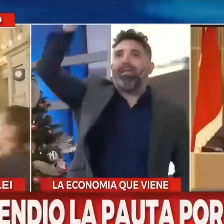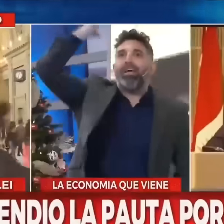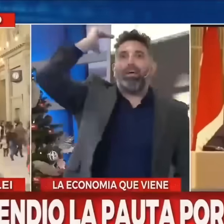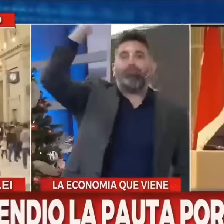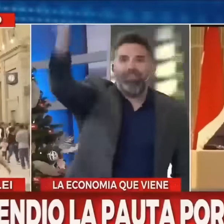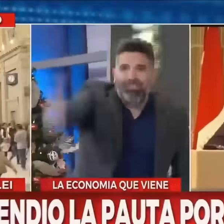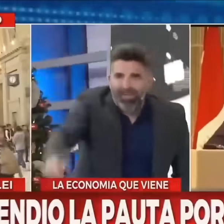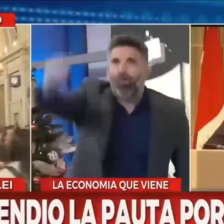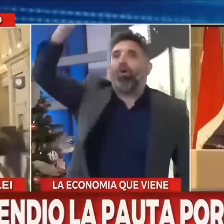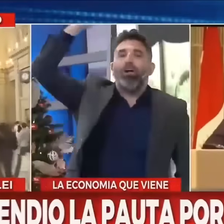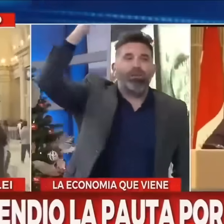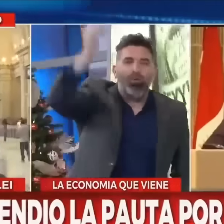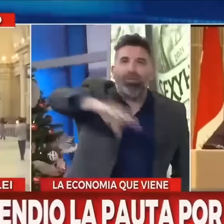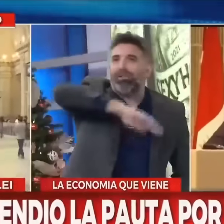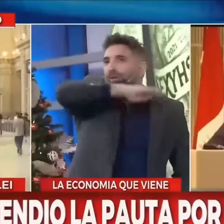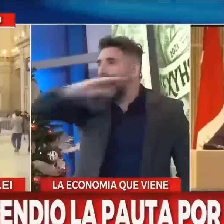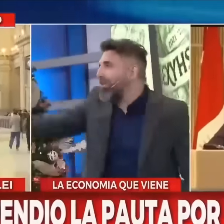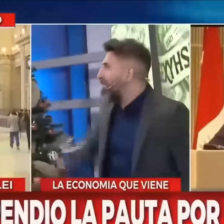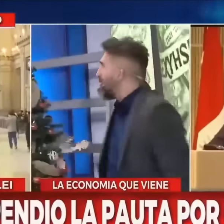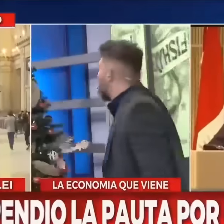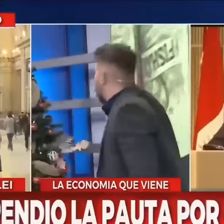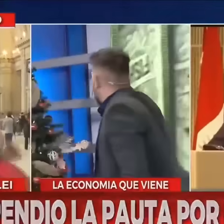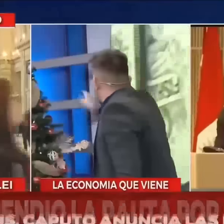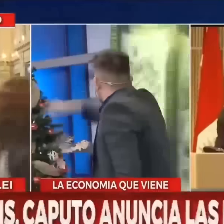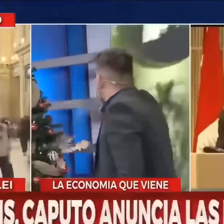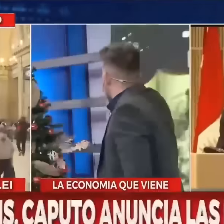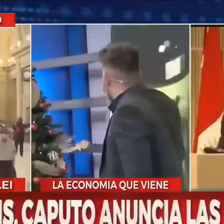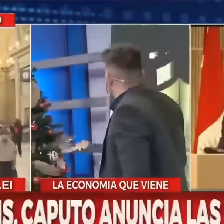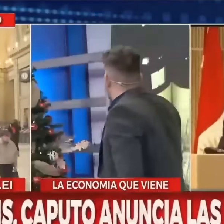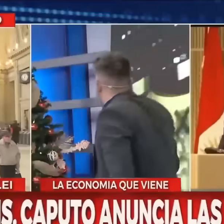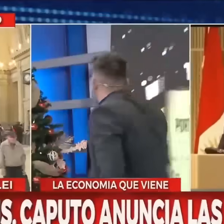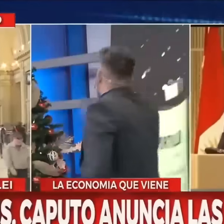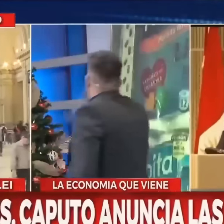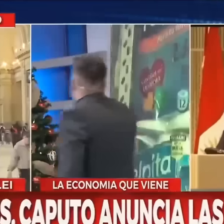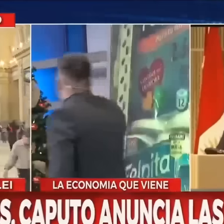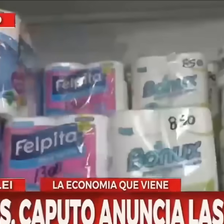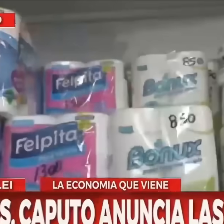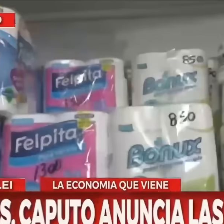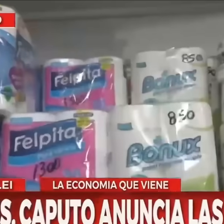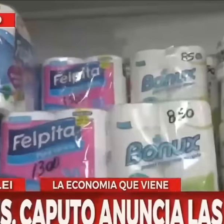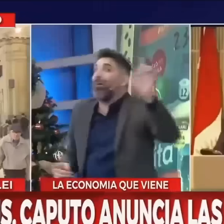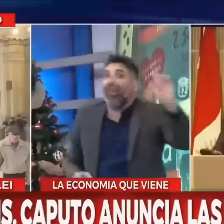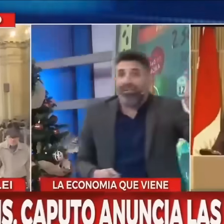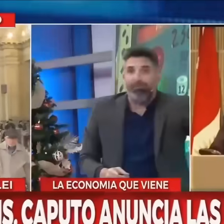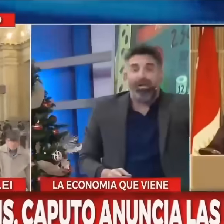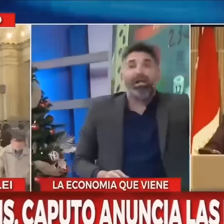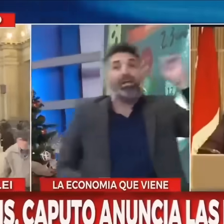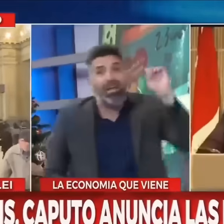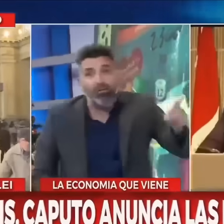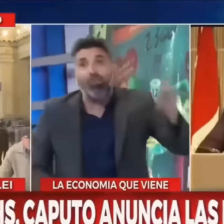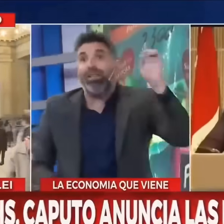Fernández picheto y te puedo nombrar a toda la política los últimos 40 años este ajuste no le importa no lo siente un nada Y eso es verdad